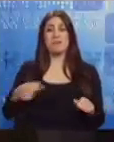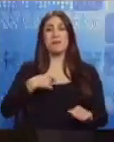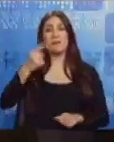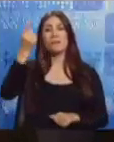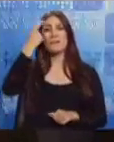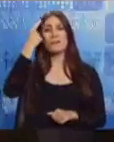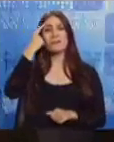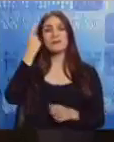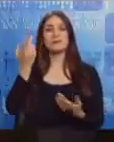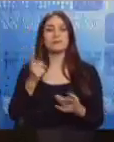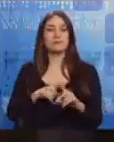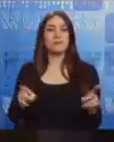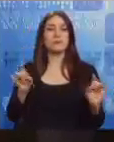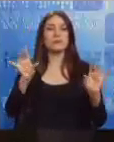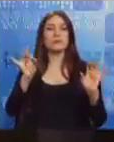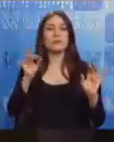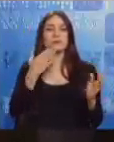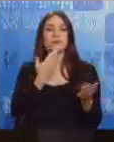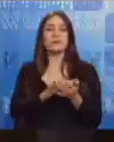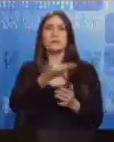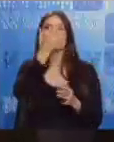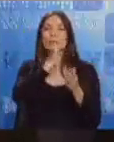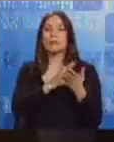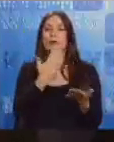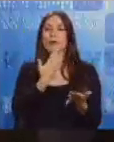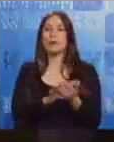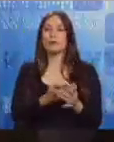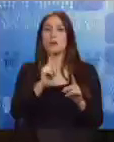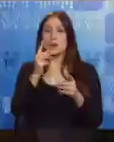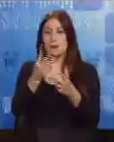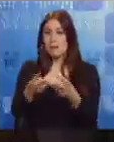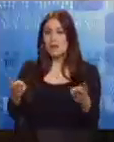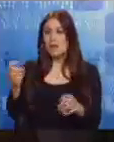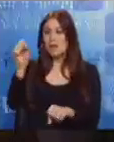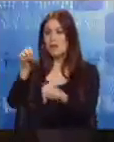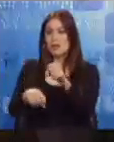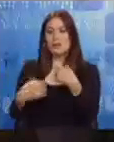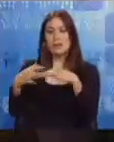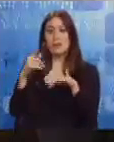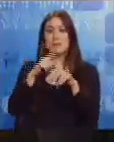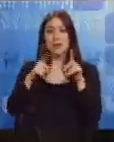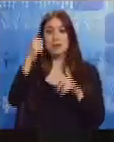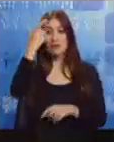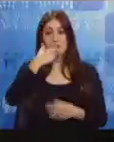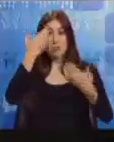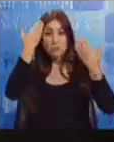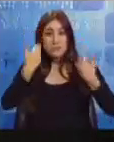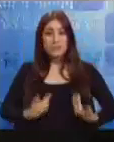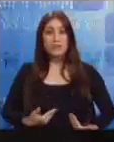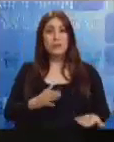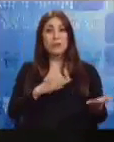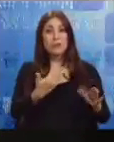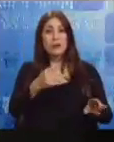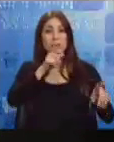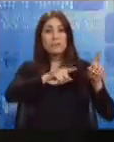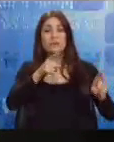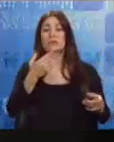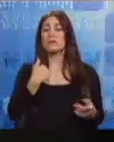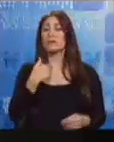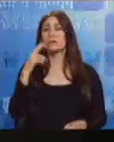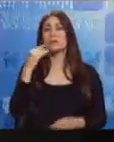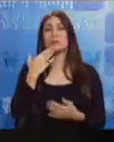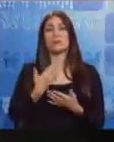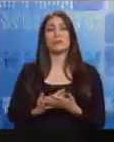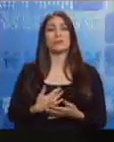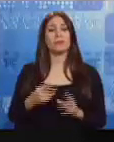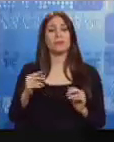mío, pero bueno, gracias a Dios, lo importante, usted sabe siempre que lo material se recupera, pero la vida de las personas. Cuando se arremeció fuerte, fuerte en